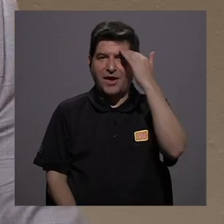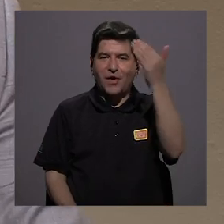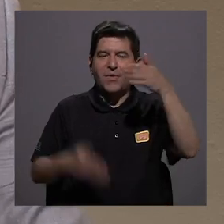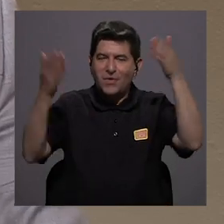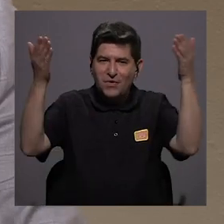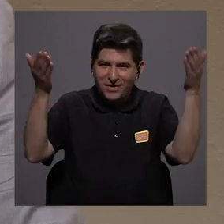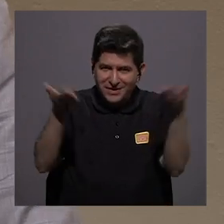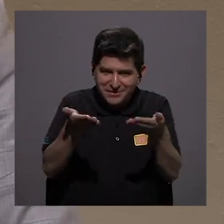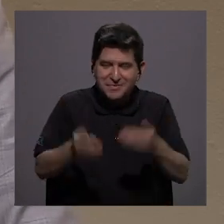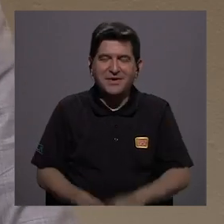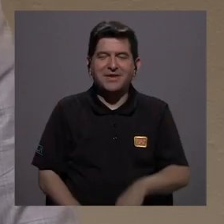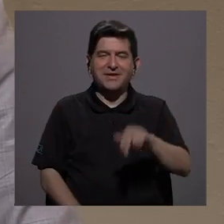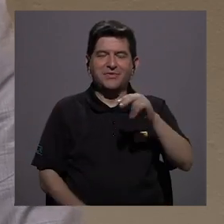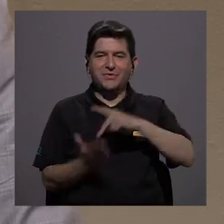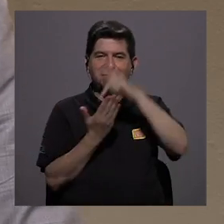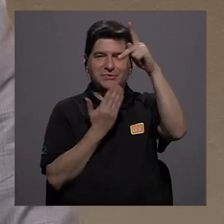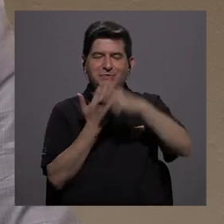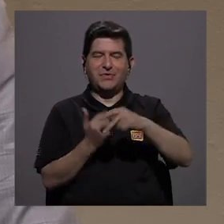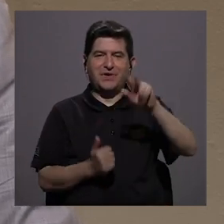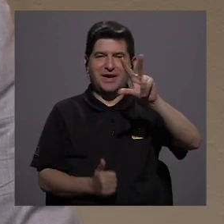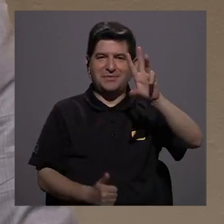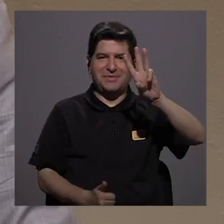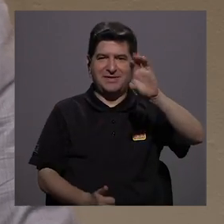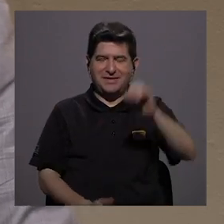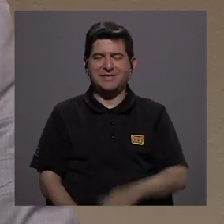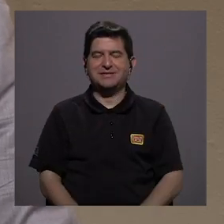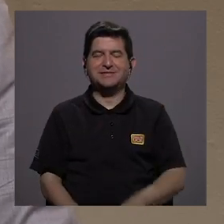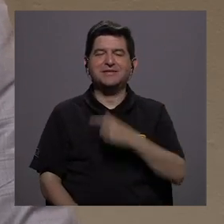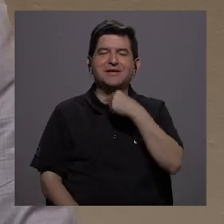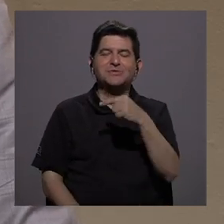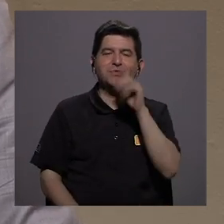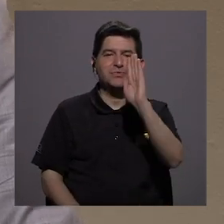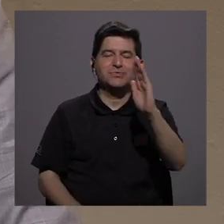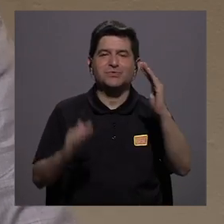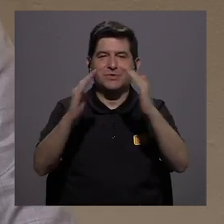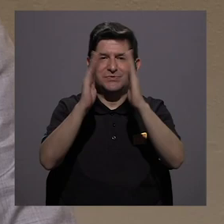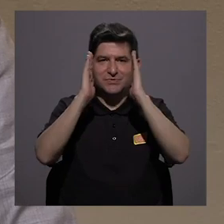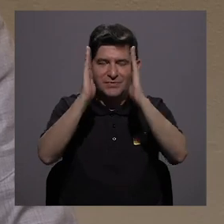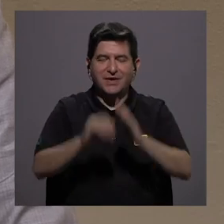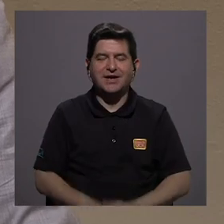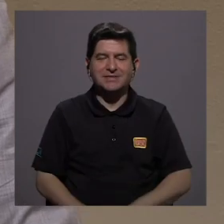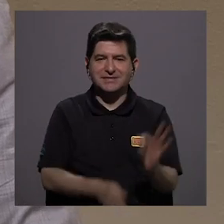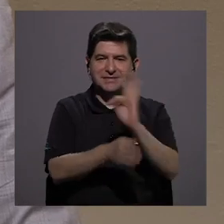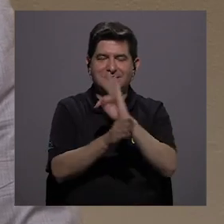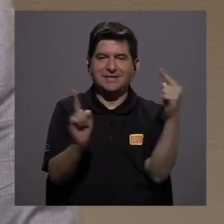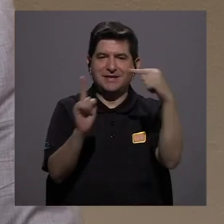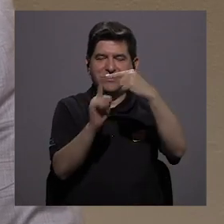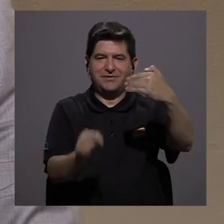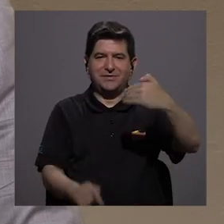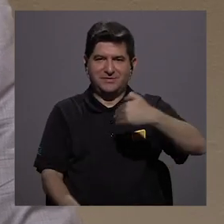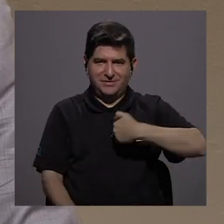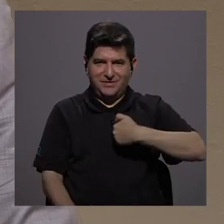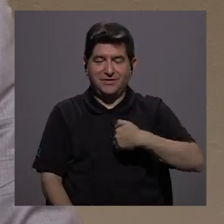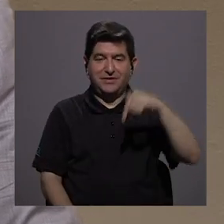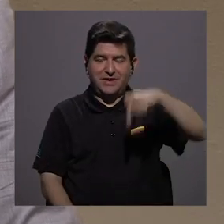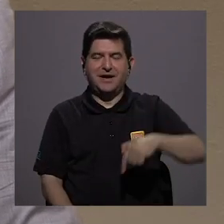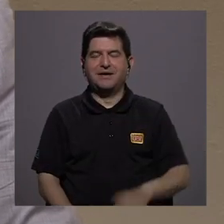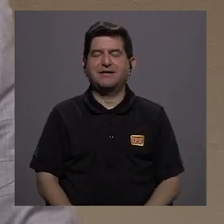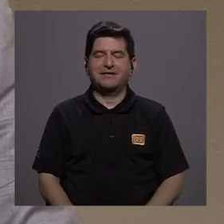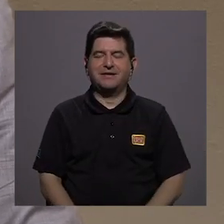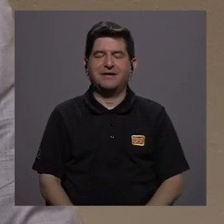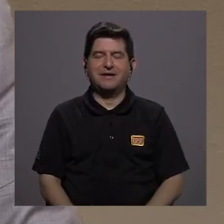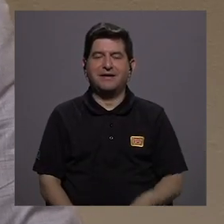Hola, bienvenidos y bienvenidas a 360. Es un placer estar en la ventanita de su casa haciendo televisión con sentido. Estamos casualmente